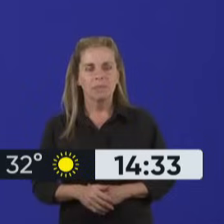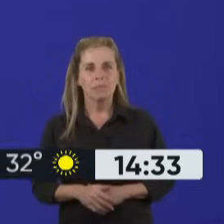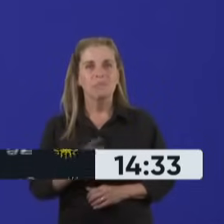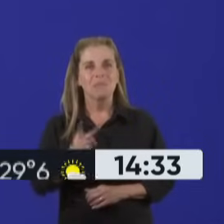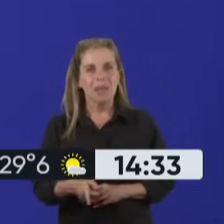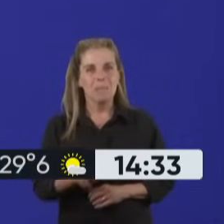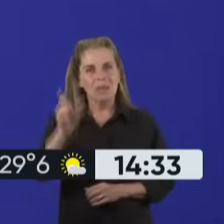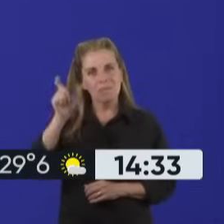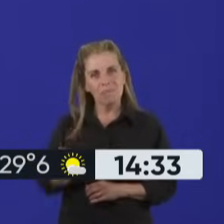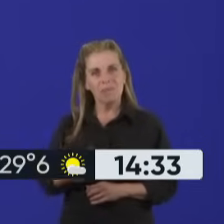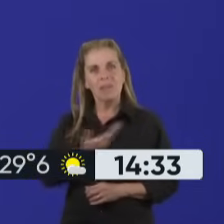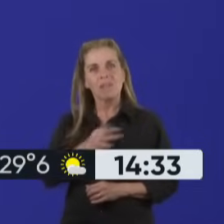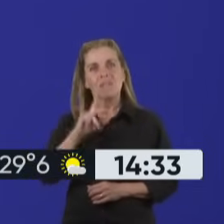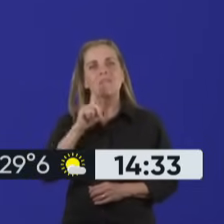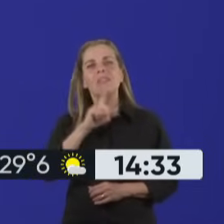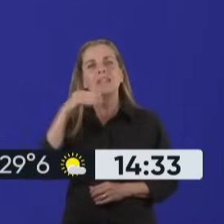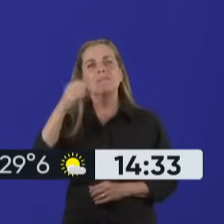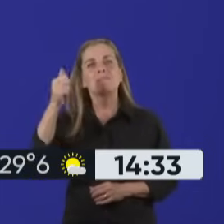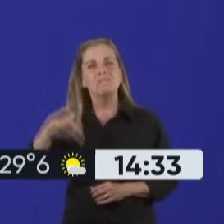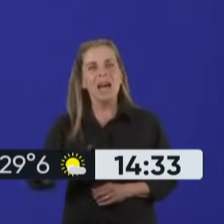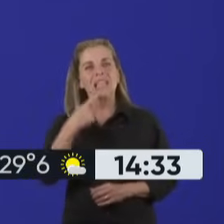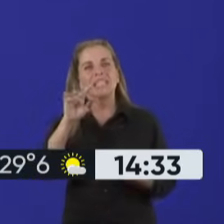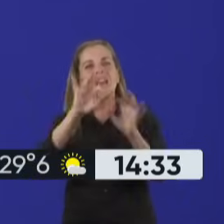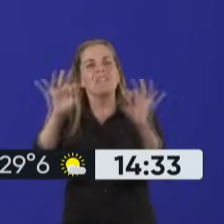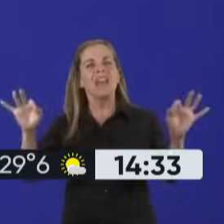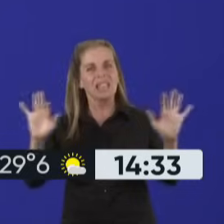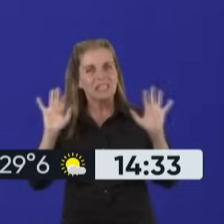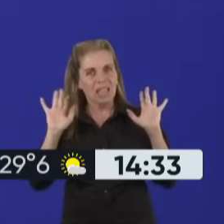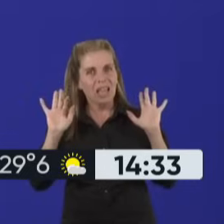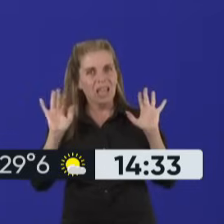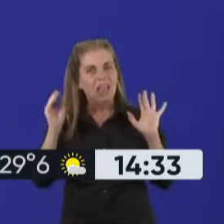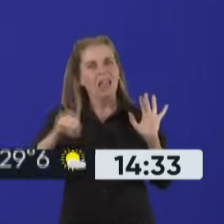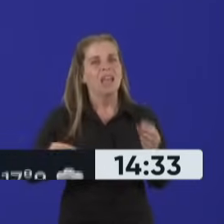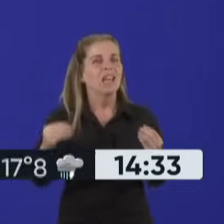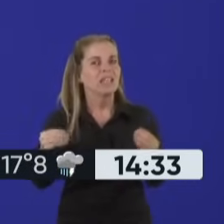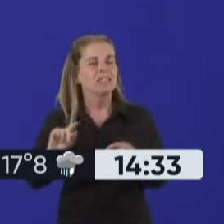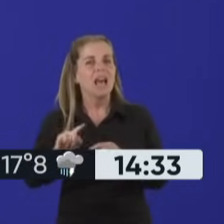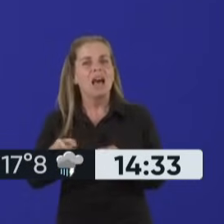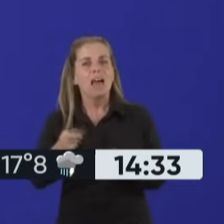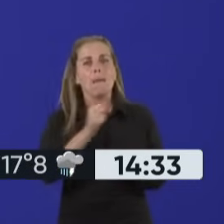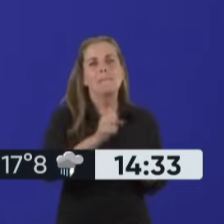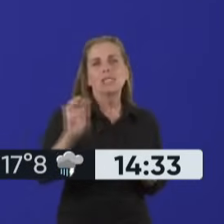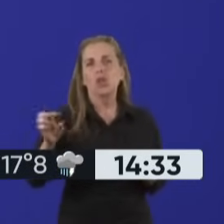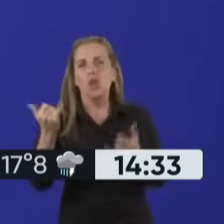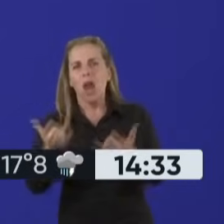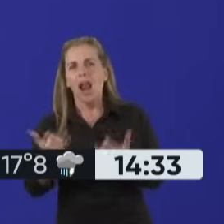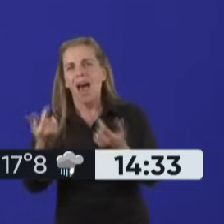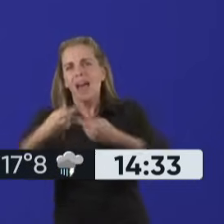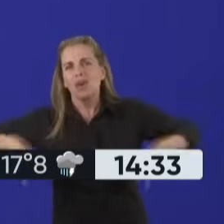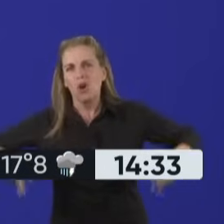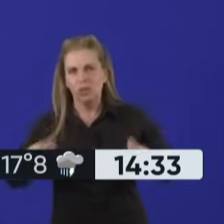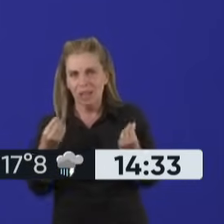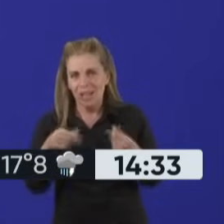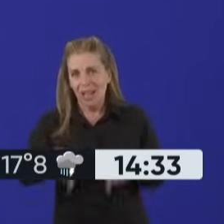Friedman, cuando decía y daba esa frase, añadía que la política monetaria tiene rezagos. Esos rezagos